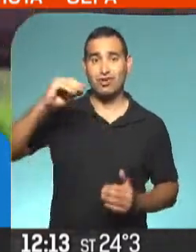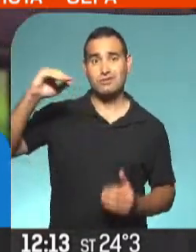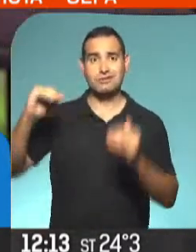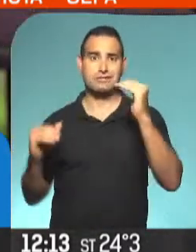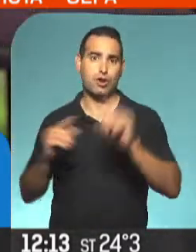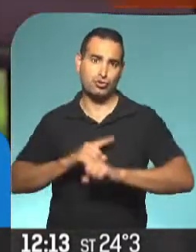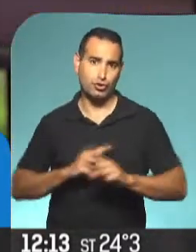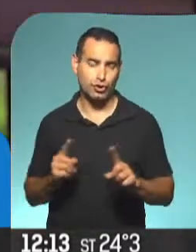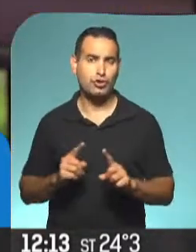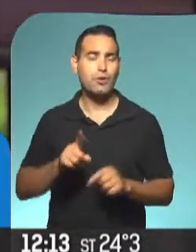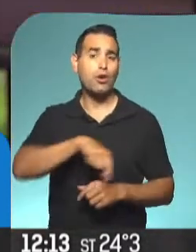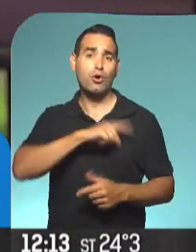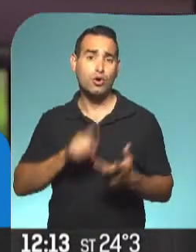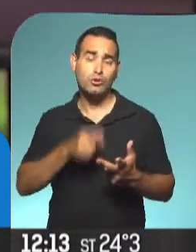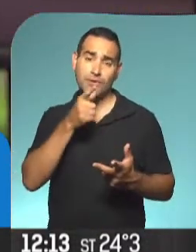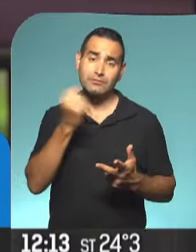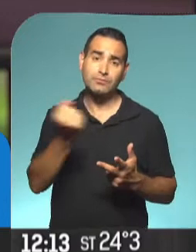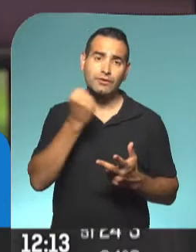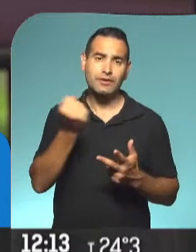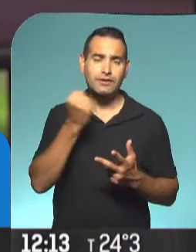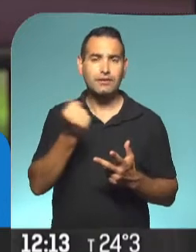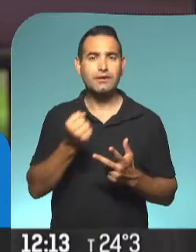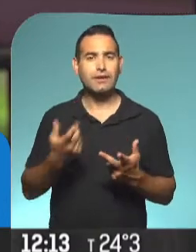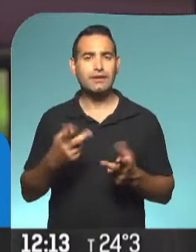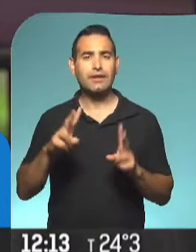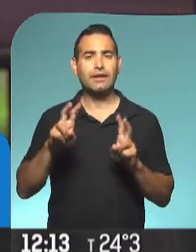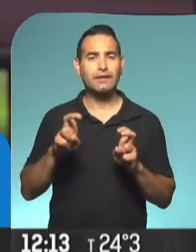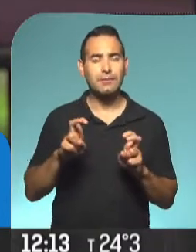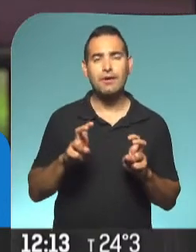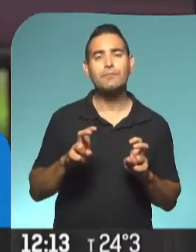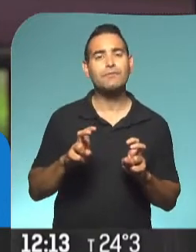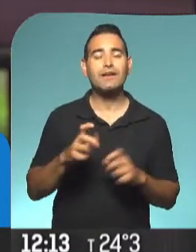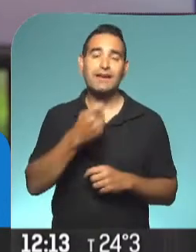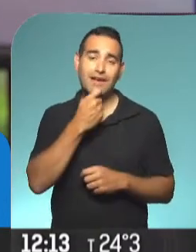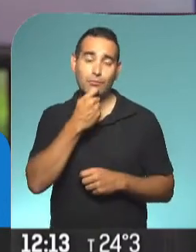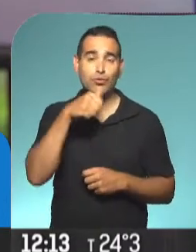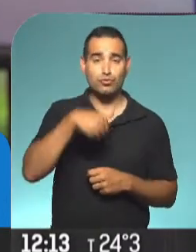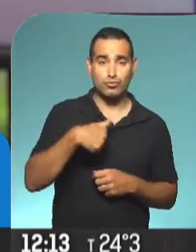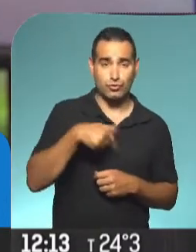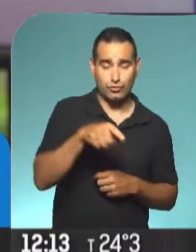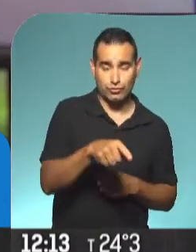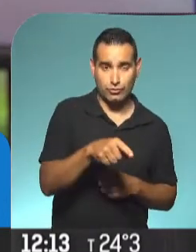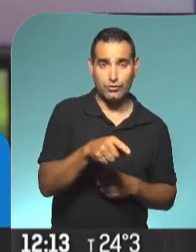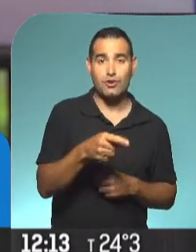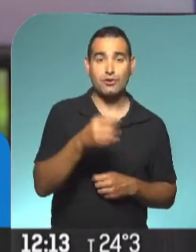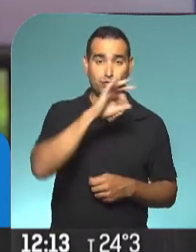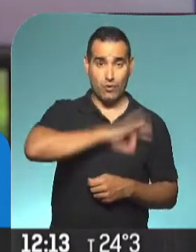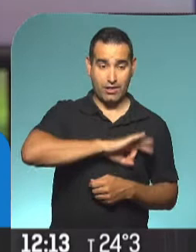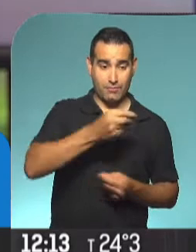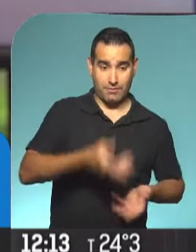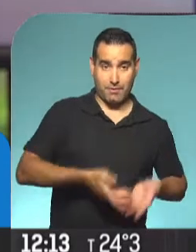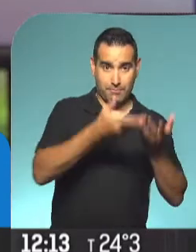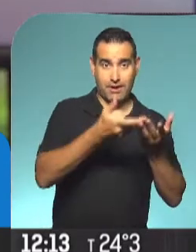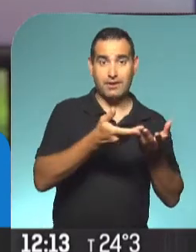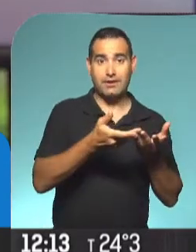Y el otro factor que me parece que es clave y es esencial es el conflicto distributivo, porque si yo aumento los salarios, y aumento